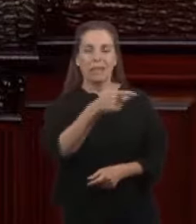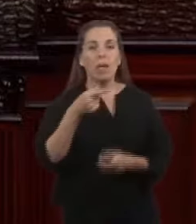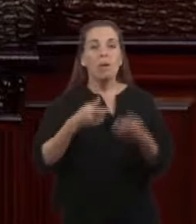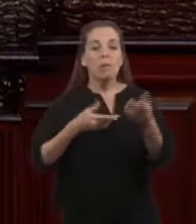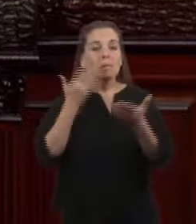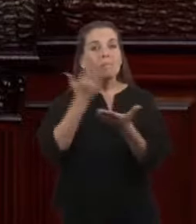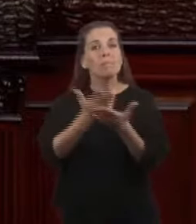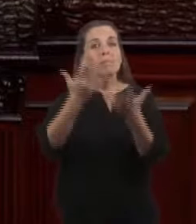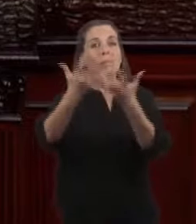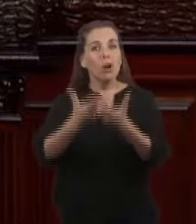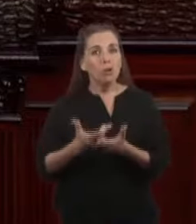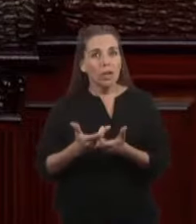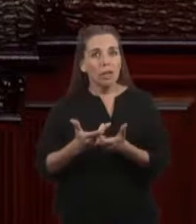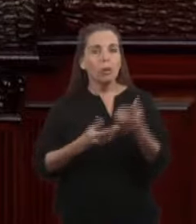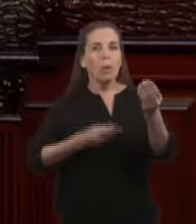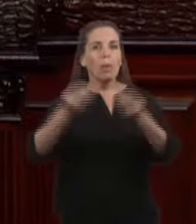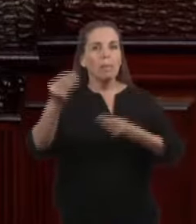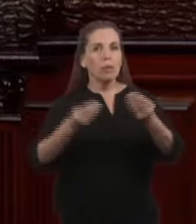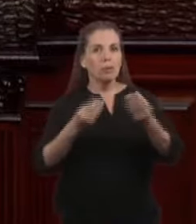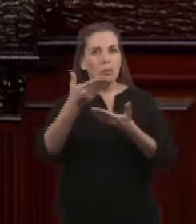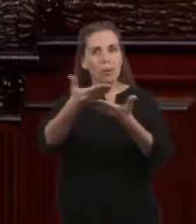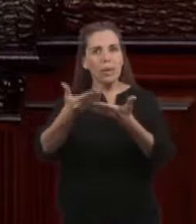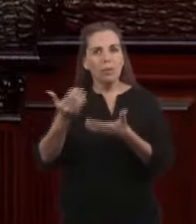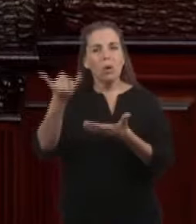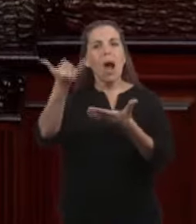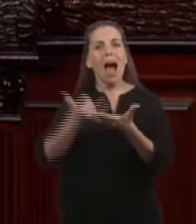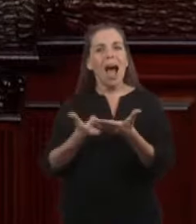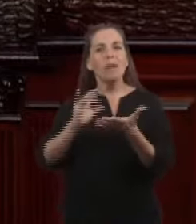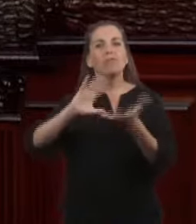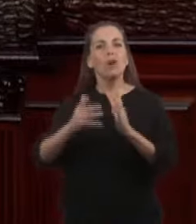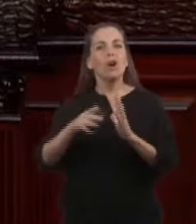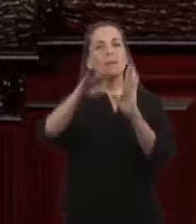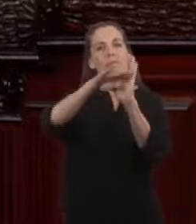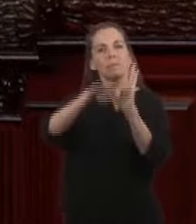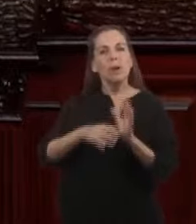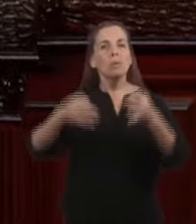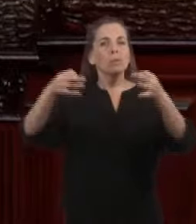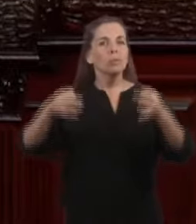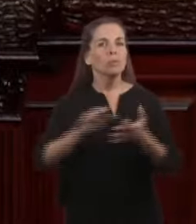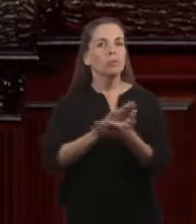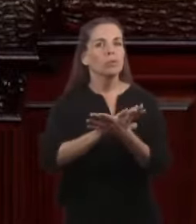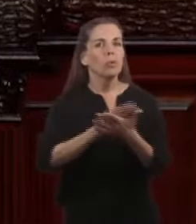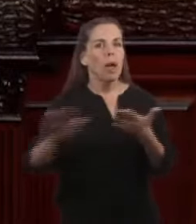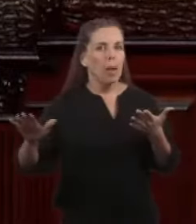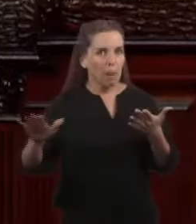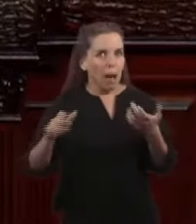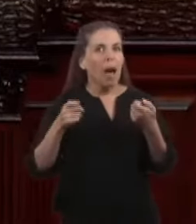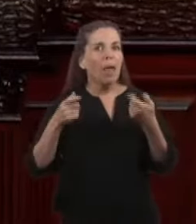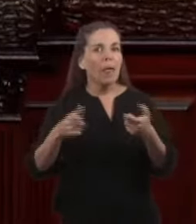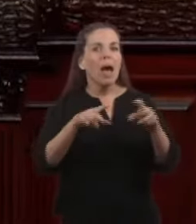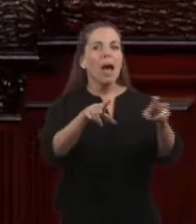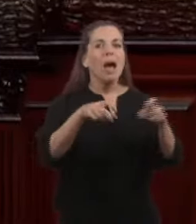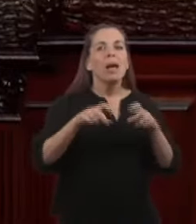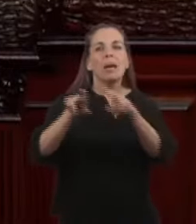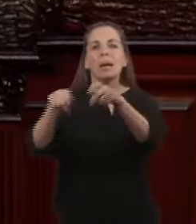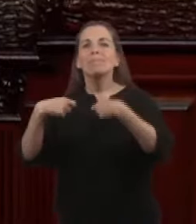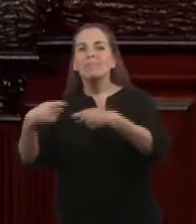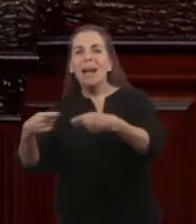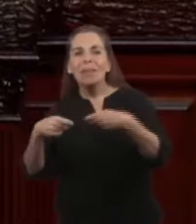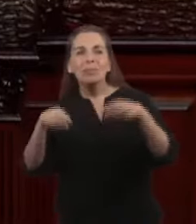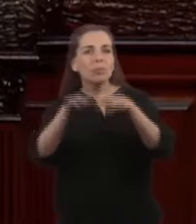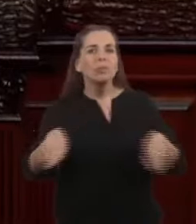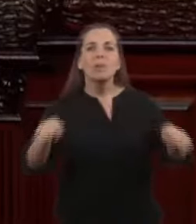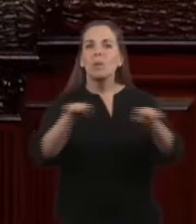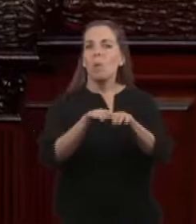estamos presentando hoy aquí tiene una metodología que blinda el equilibrio fiscal sin importar cuá sea el escenario